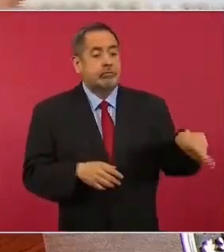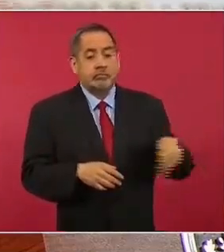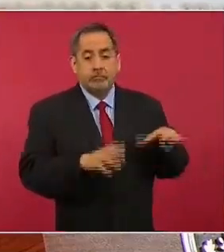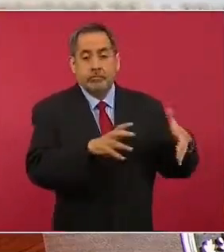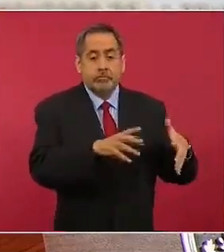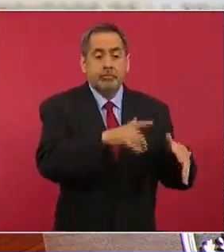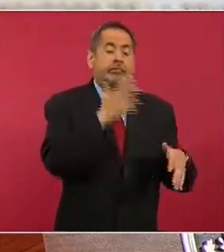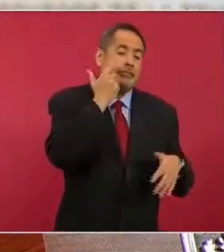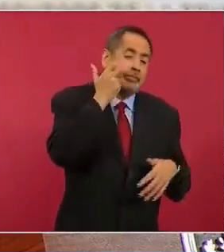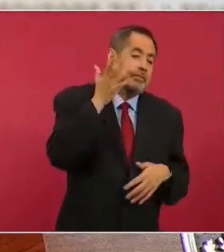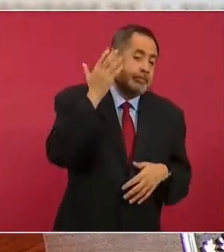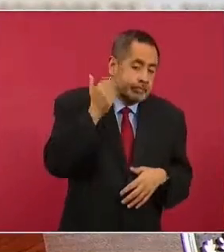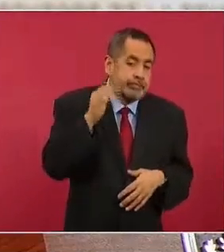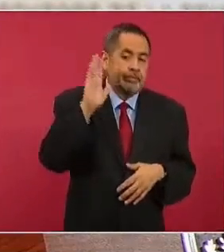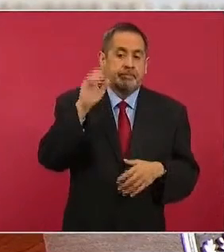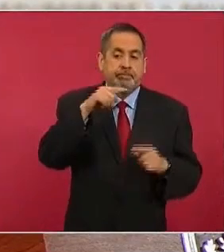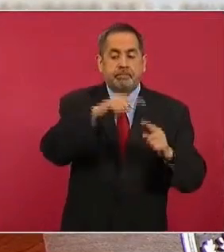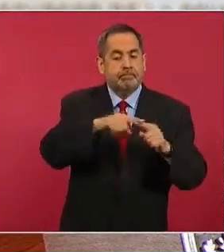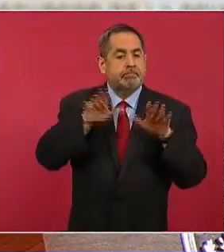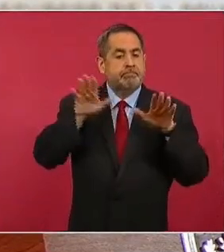el aeropuerto